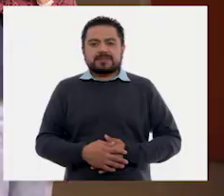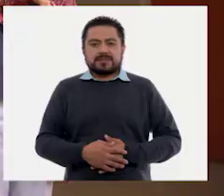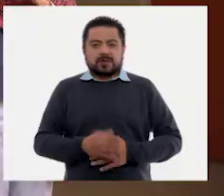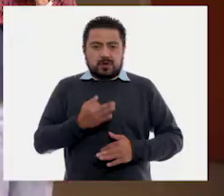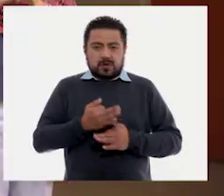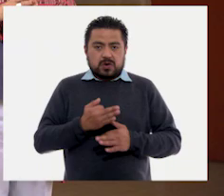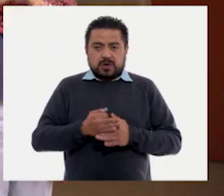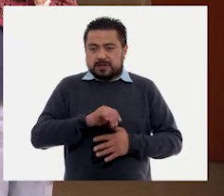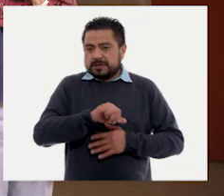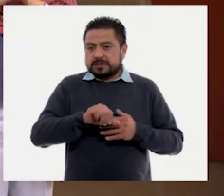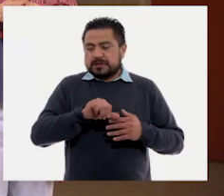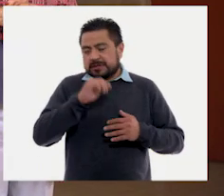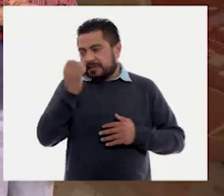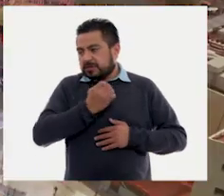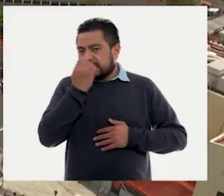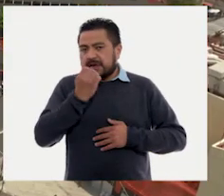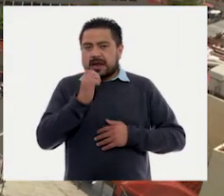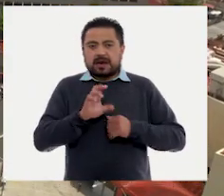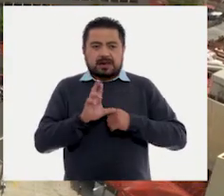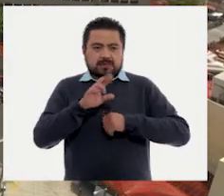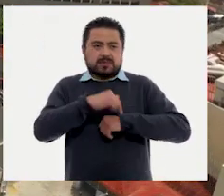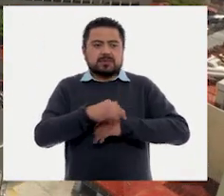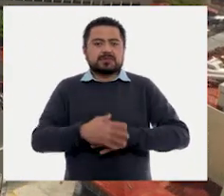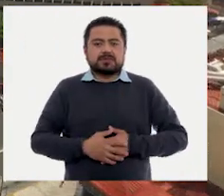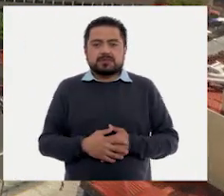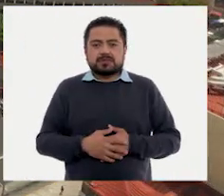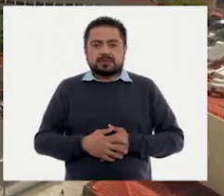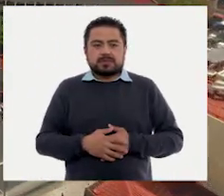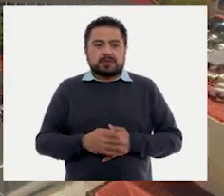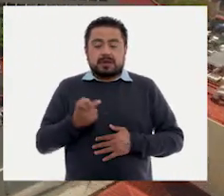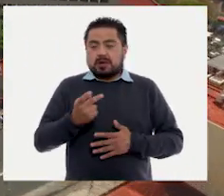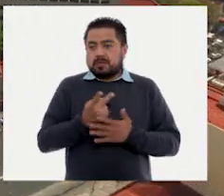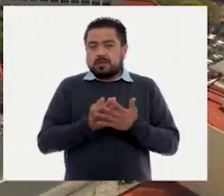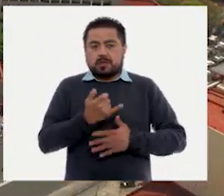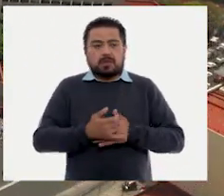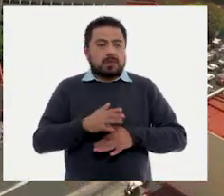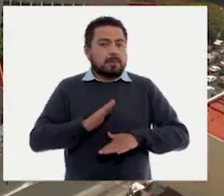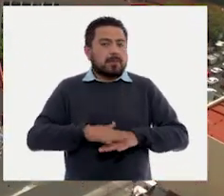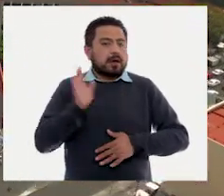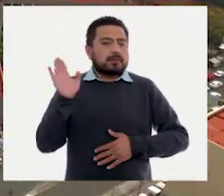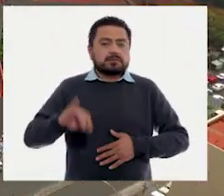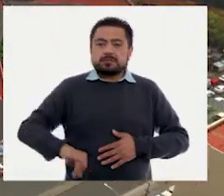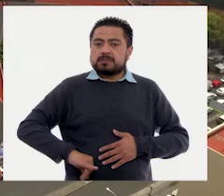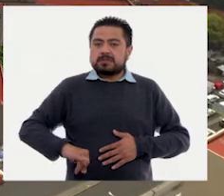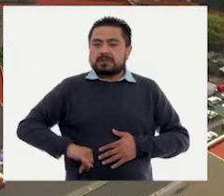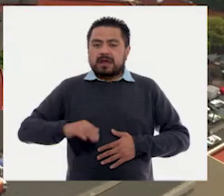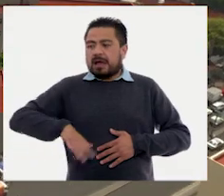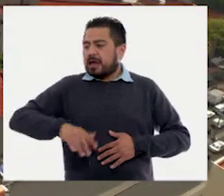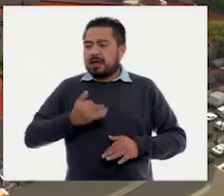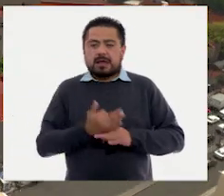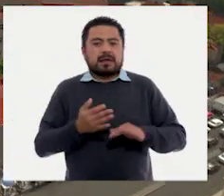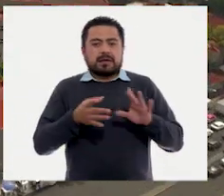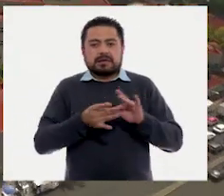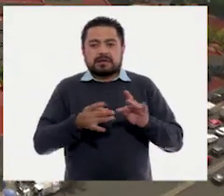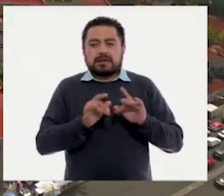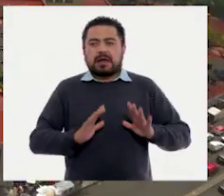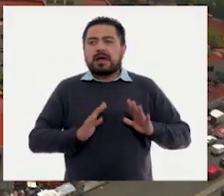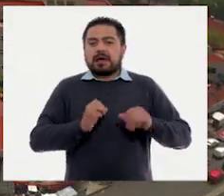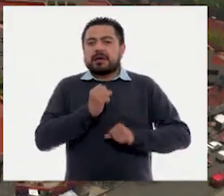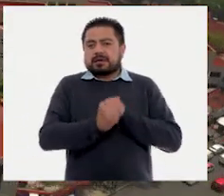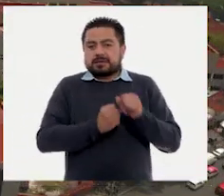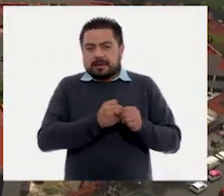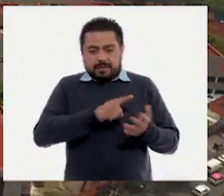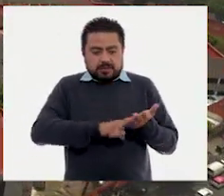Estamos en el Centro Escolar Revolución. Es un proyecto muy interesante que, como dijimos, va a surgir en los años